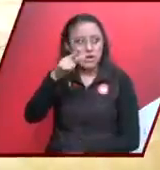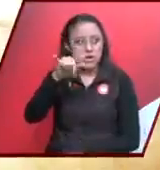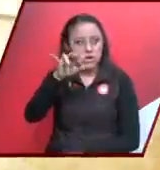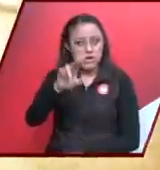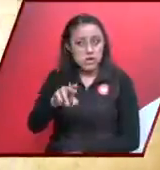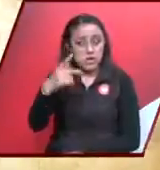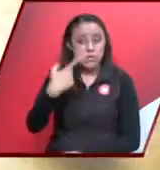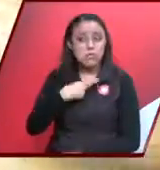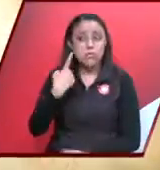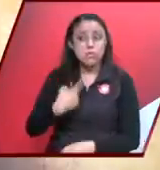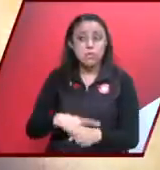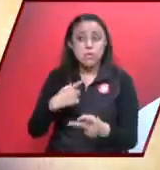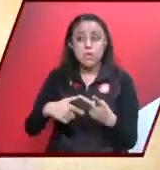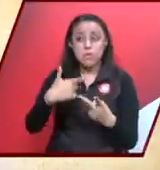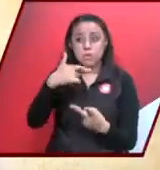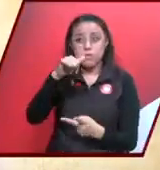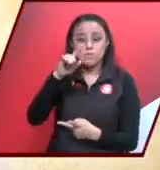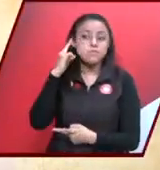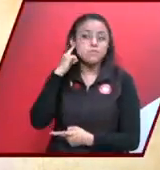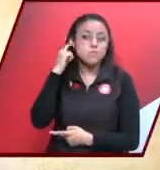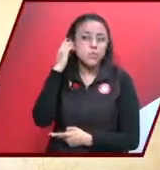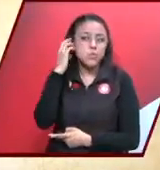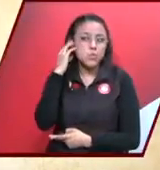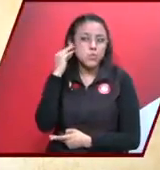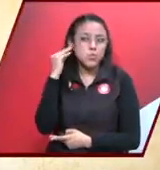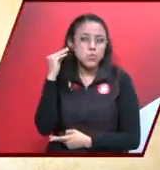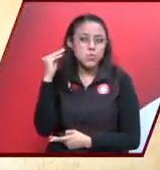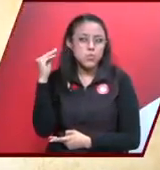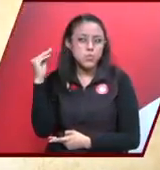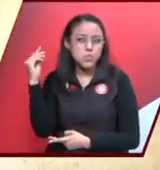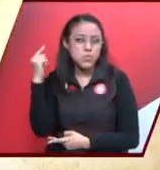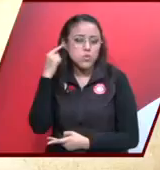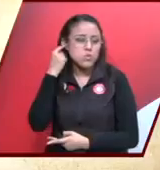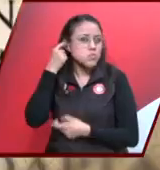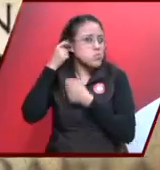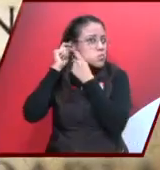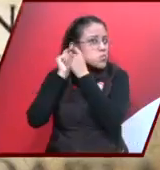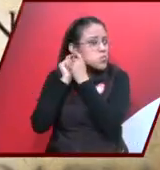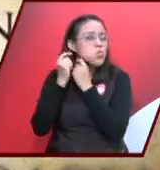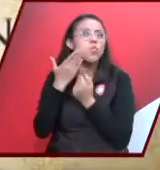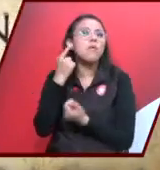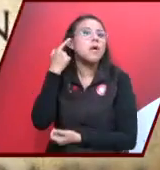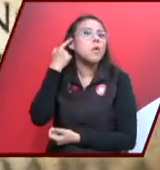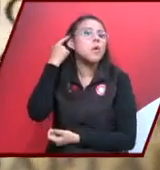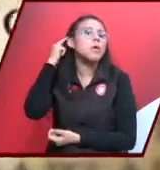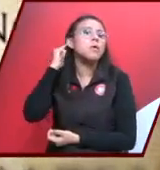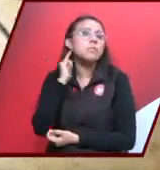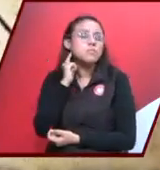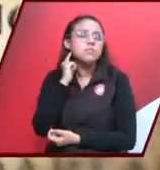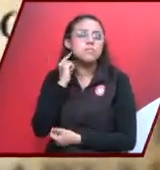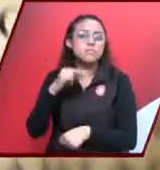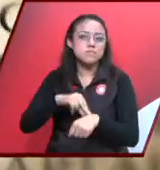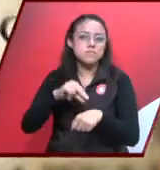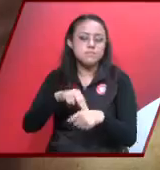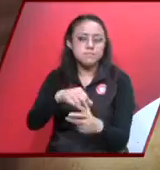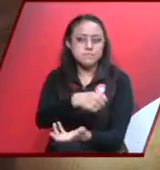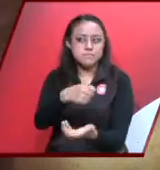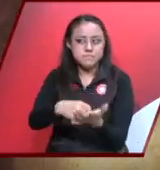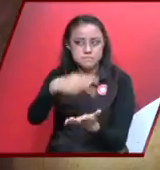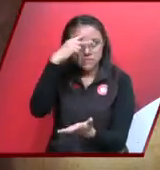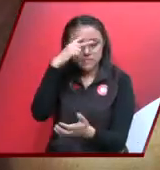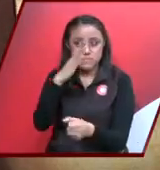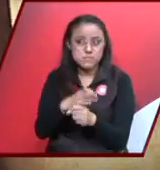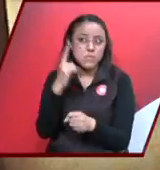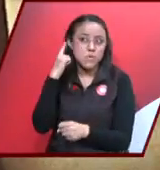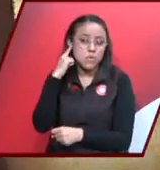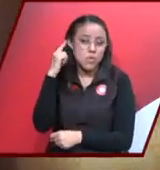Golden Heart, que se caracteriza por pérdida del oído y malformaciones en las orejas. El médico en la Ciudad de México dice que Regina va a perder